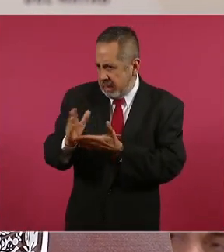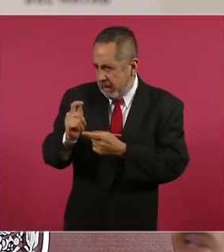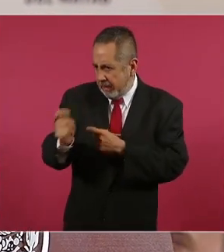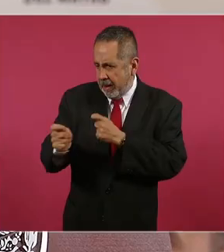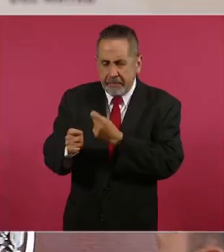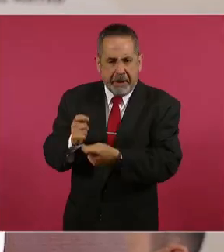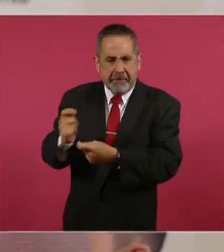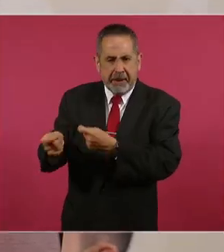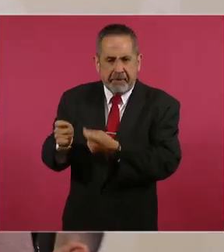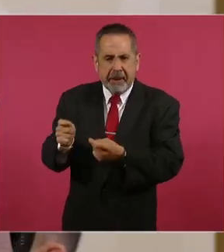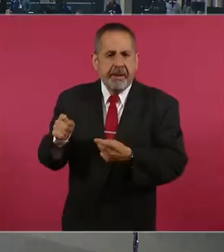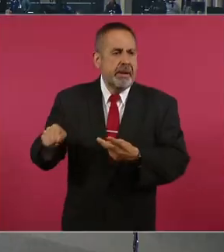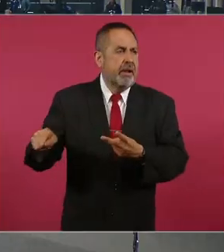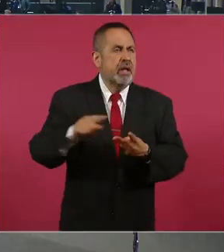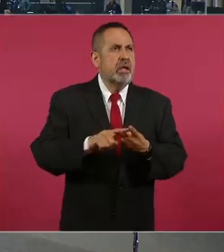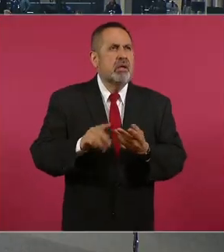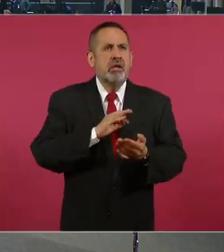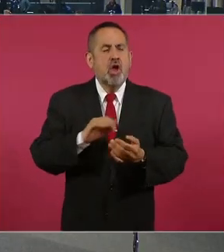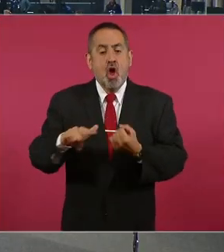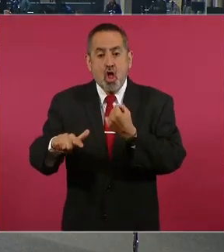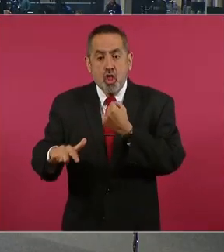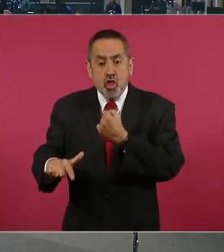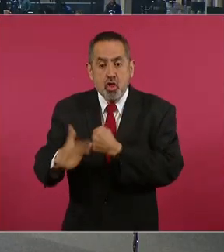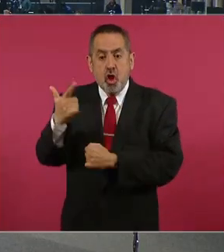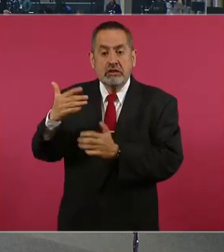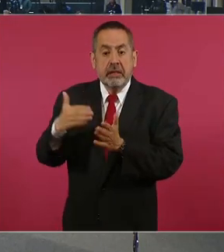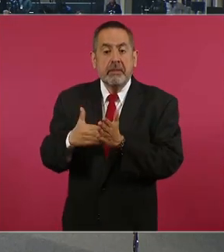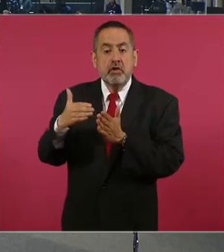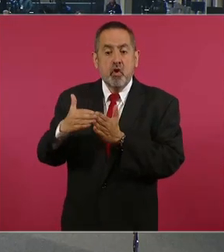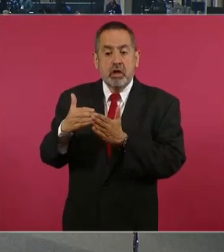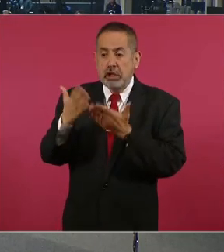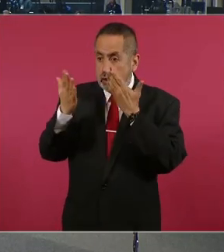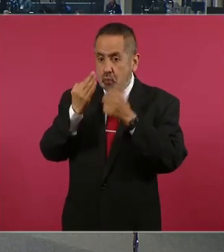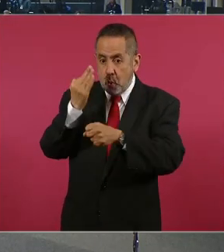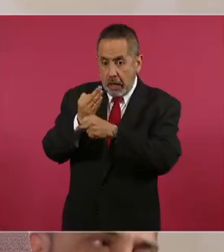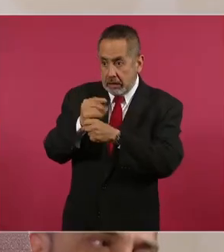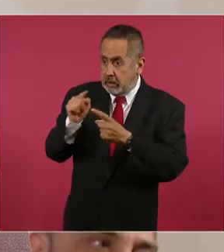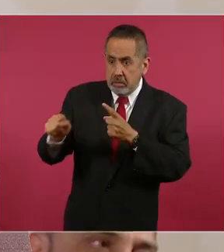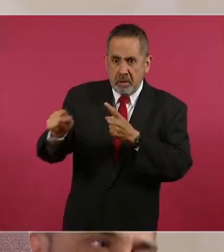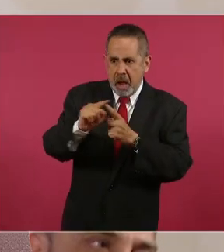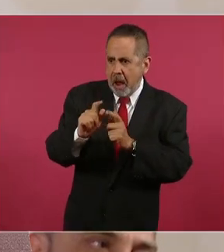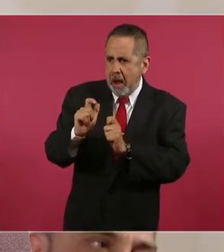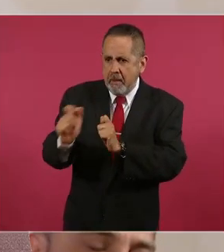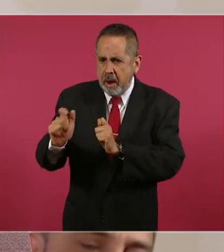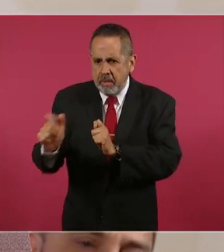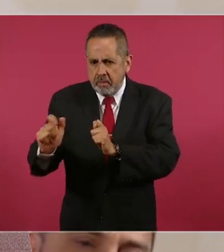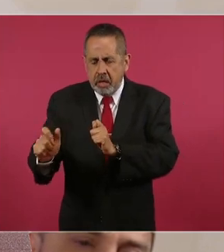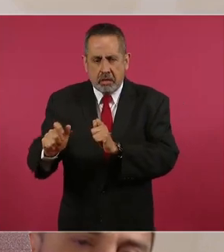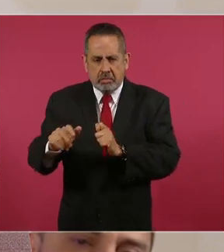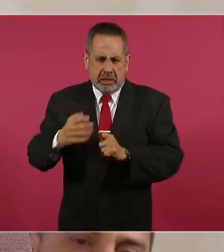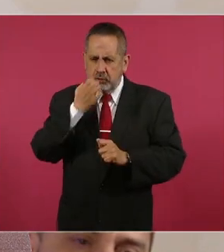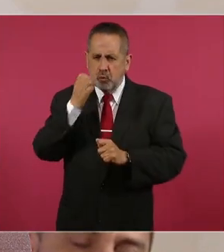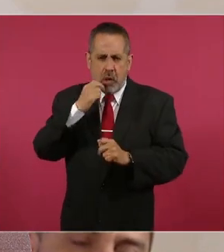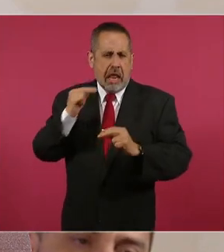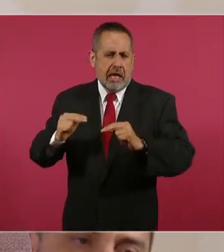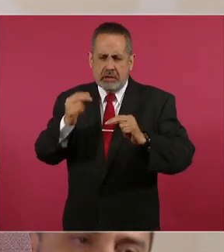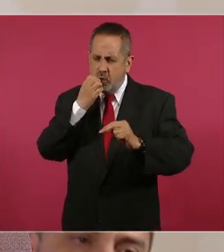a casi 12 millones de estudiantes en todos los niveles de escolaridad.